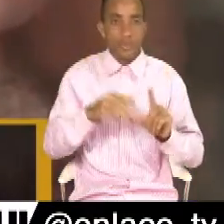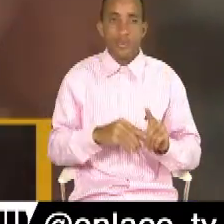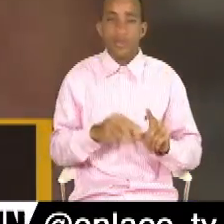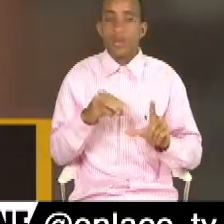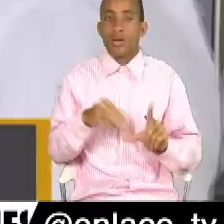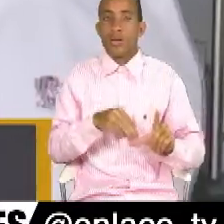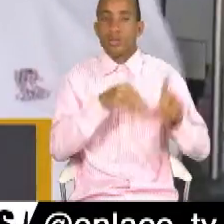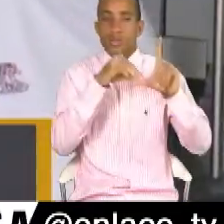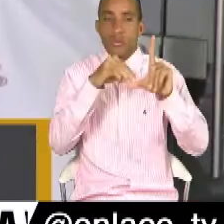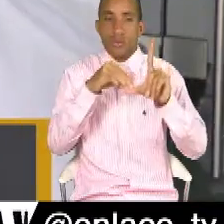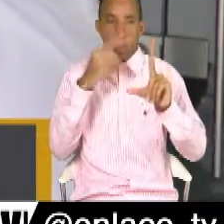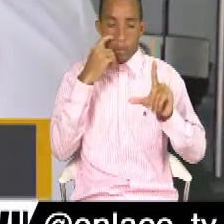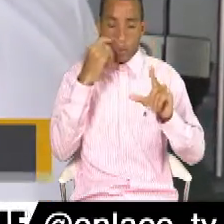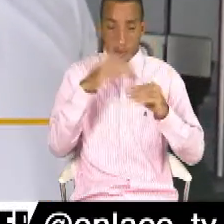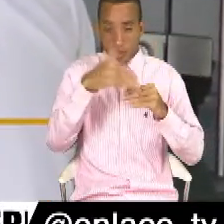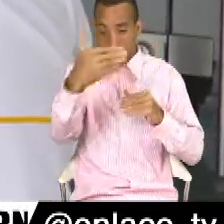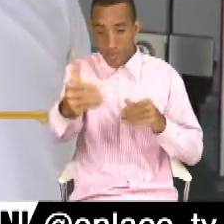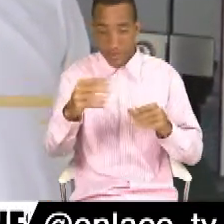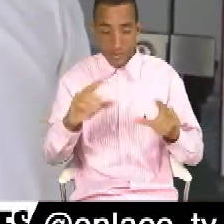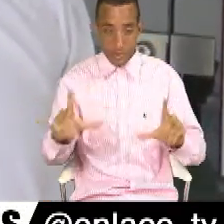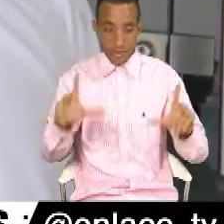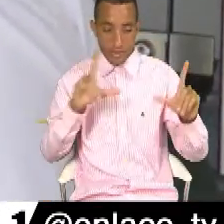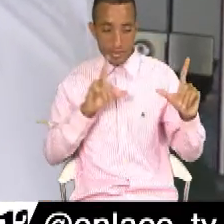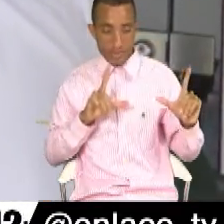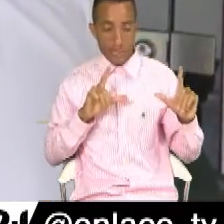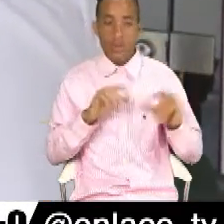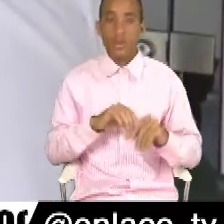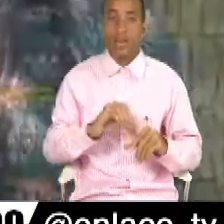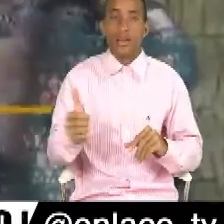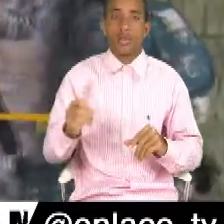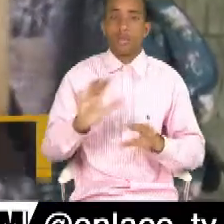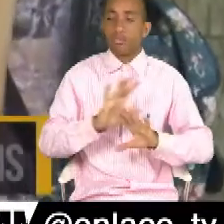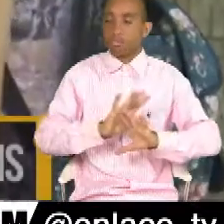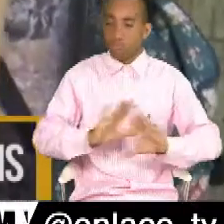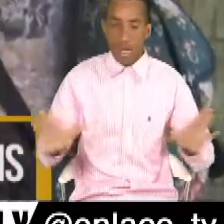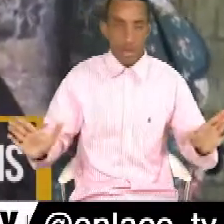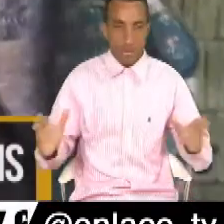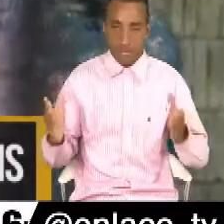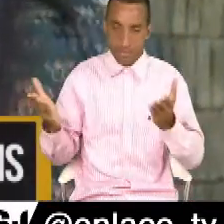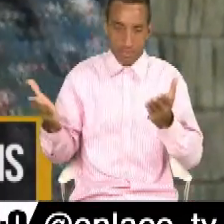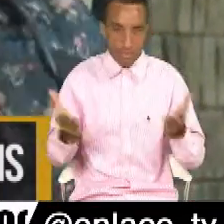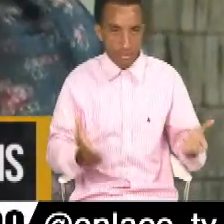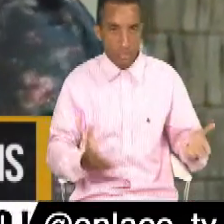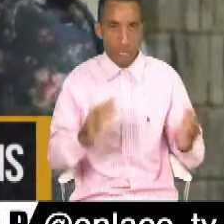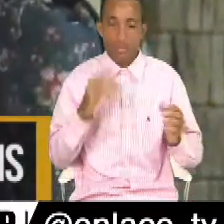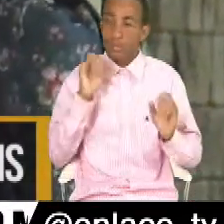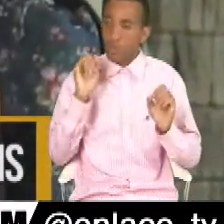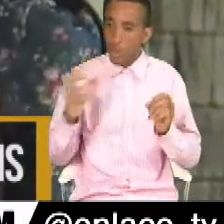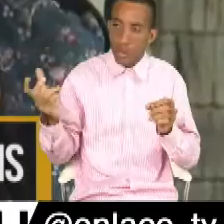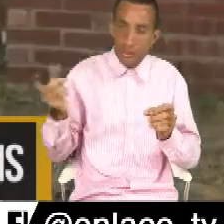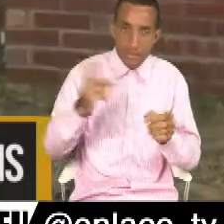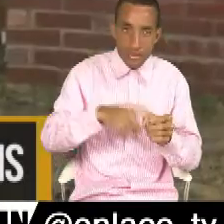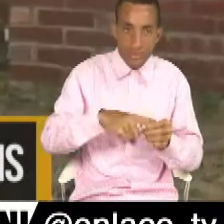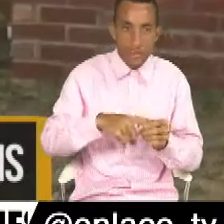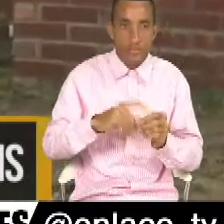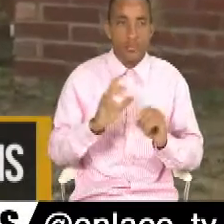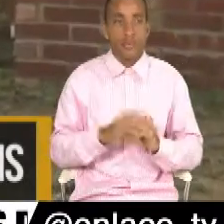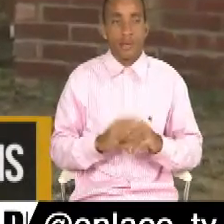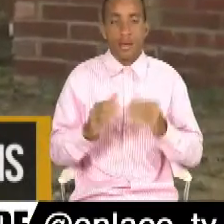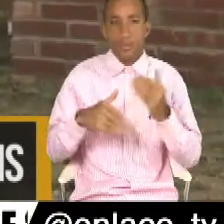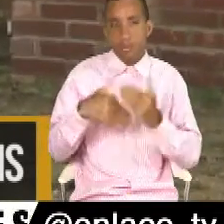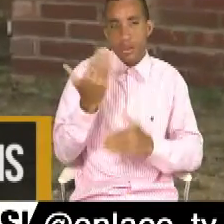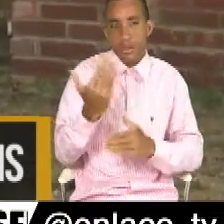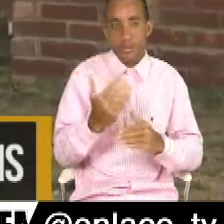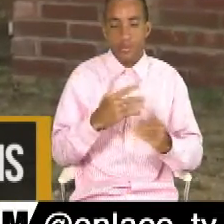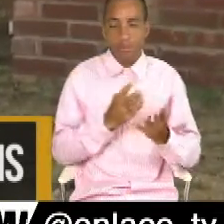Barranca Bermeja, dijo que en las instalaciones del campus universitario ya están disponibles las postulaciones para esta etapa del inicio de la